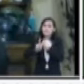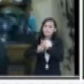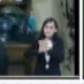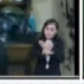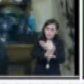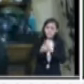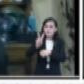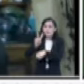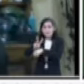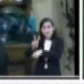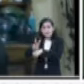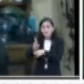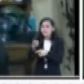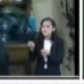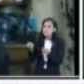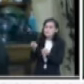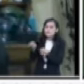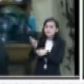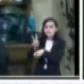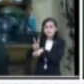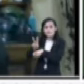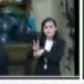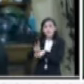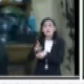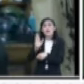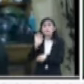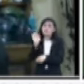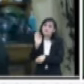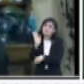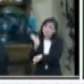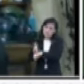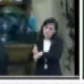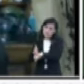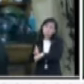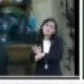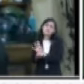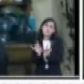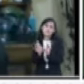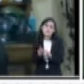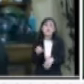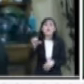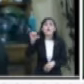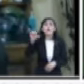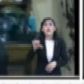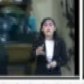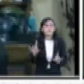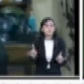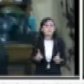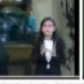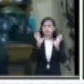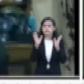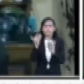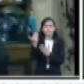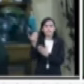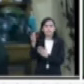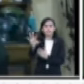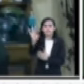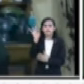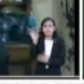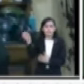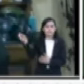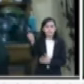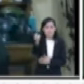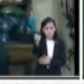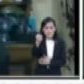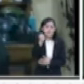me estoy eligiendo me estoy postulando para un puesto diferente lo que hace el tribunal fue tomar una serie